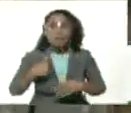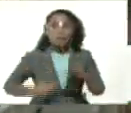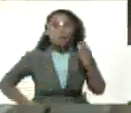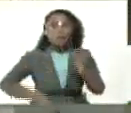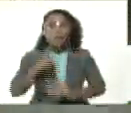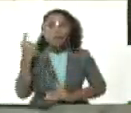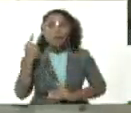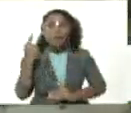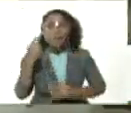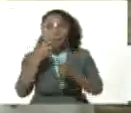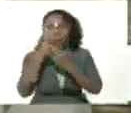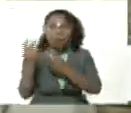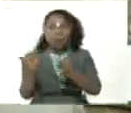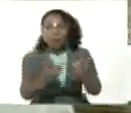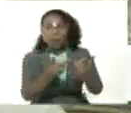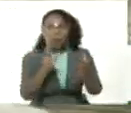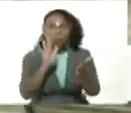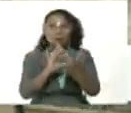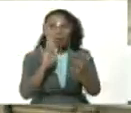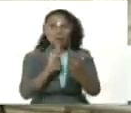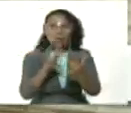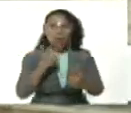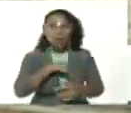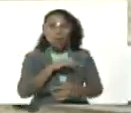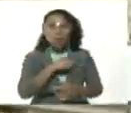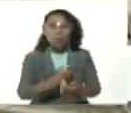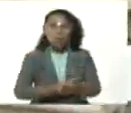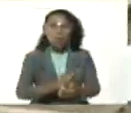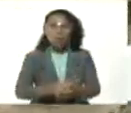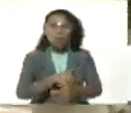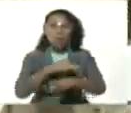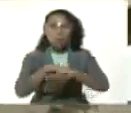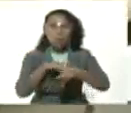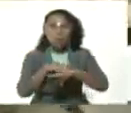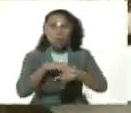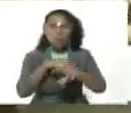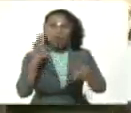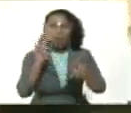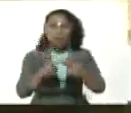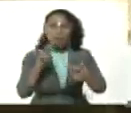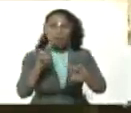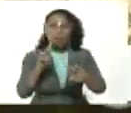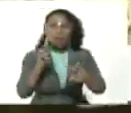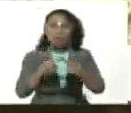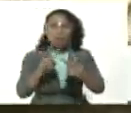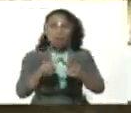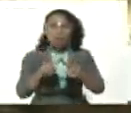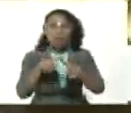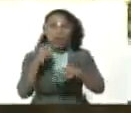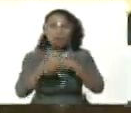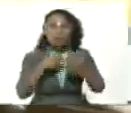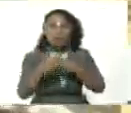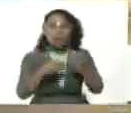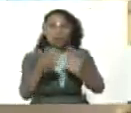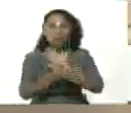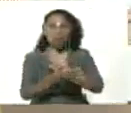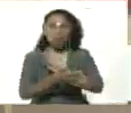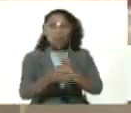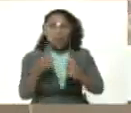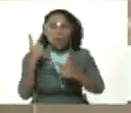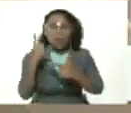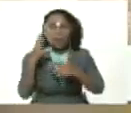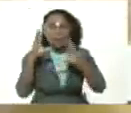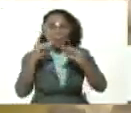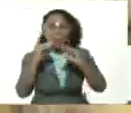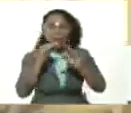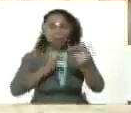vez invitar y dar el pase a nuestro hermano, el ministro Villarruel, ministro del Poder Popular para la Vivienda, para que nos